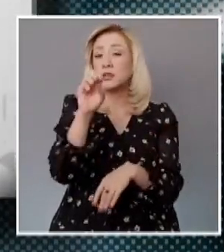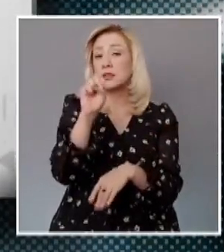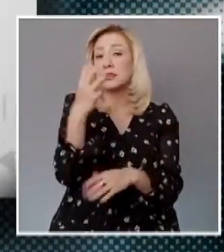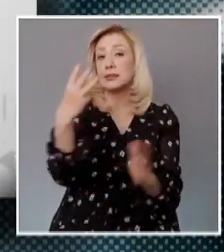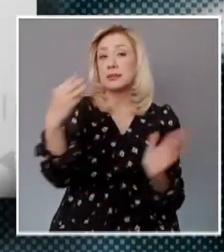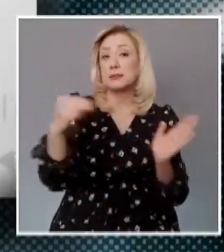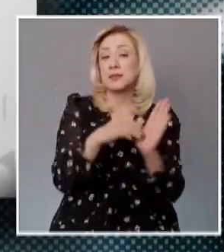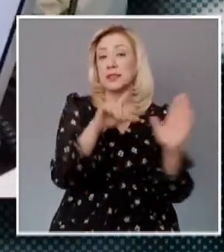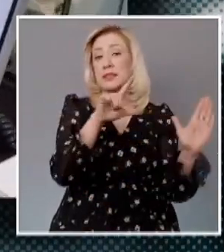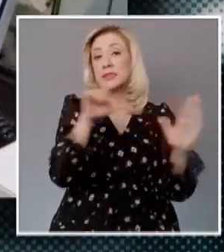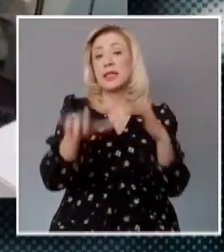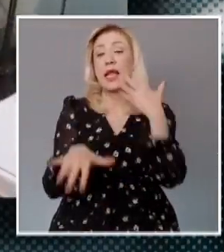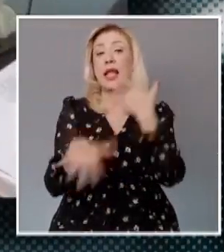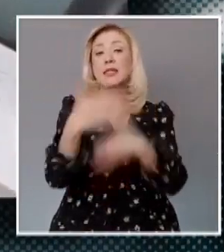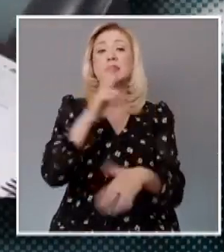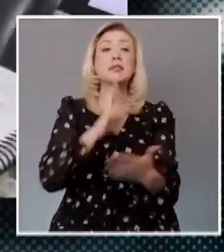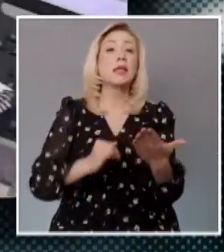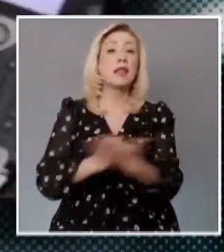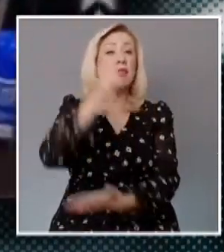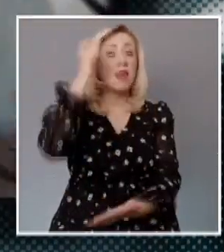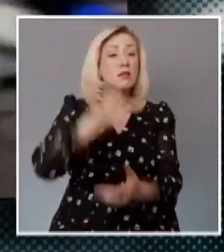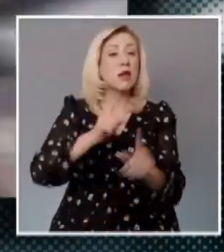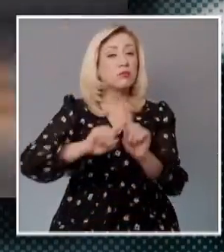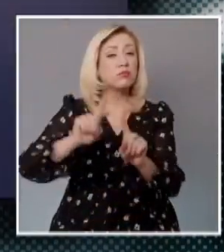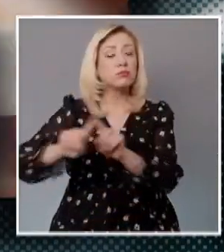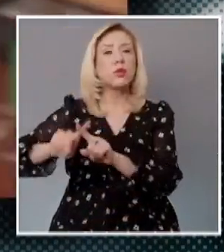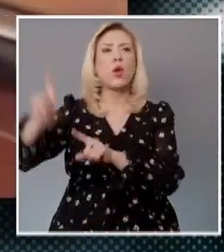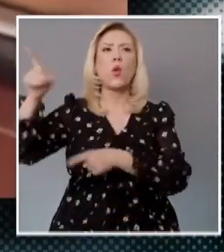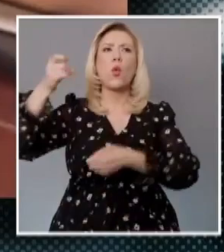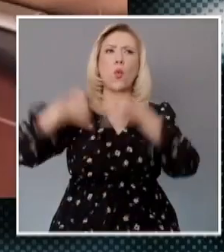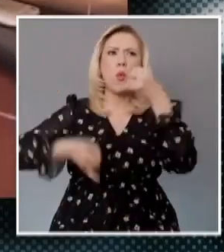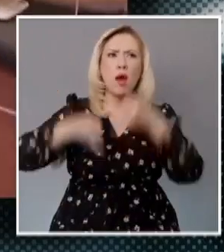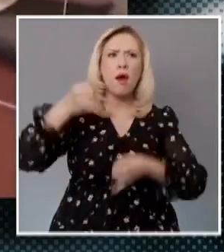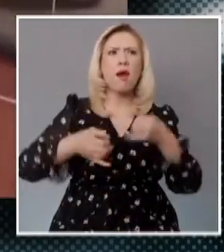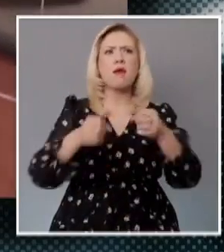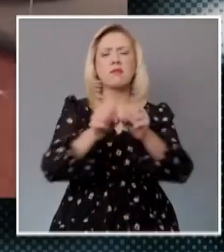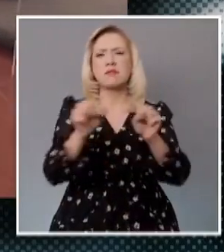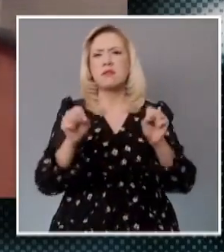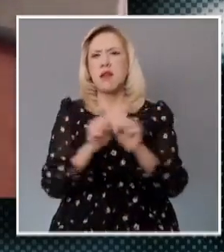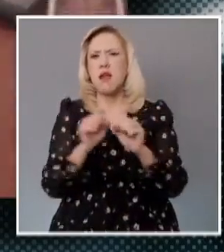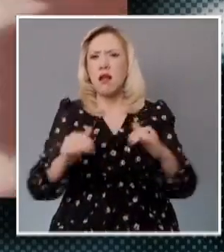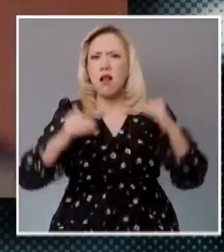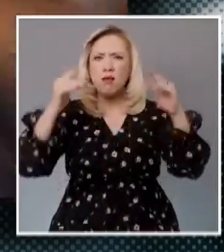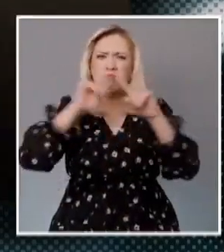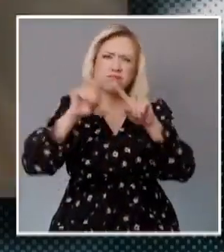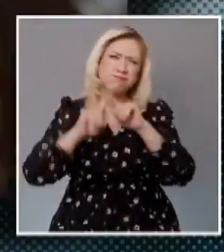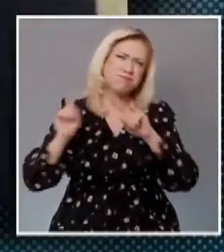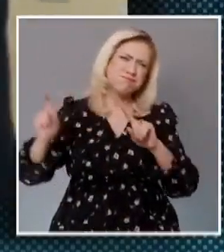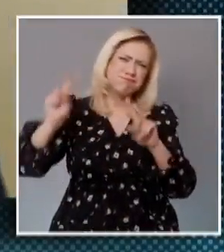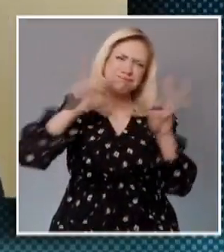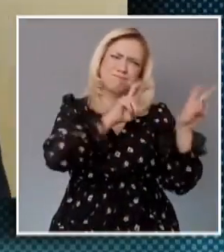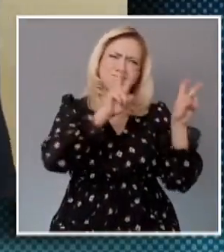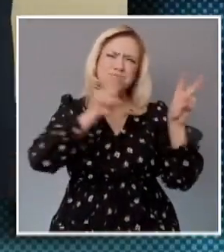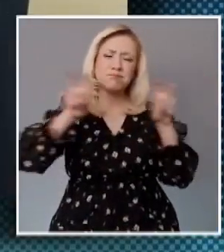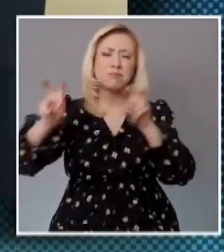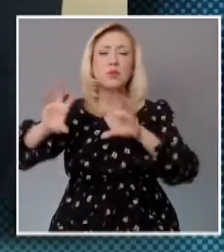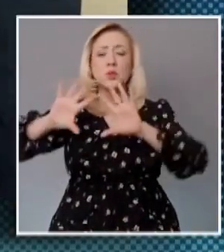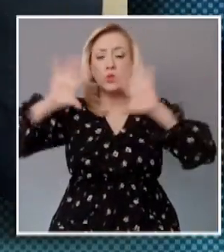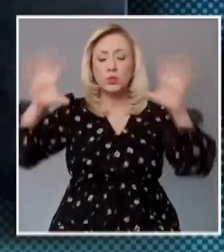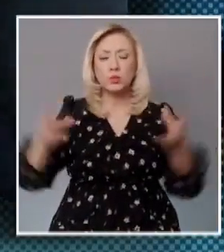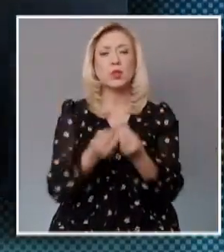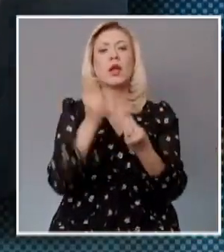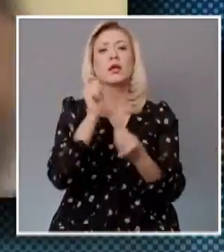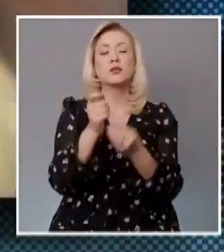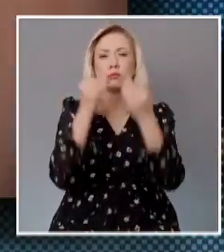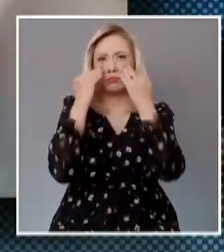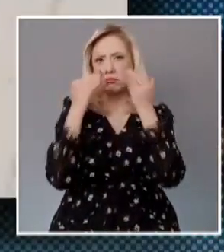263.715 sentencias emitidas por juzgados, salas y tribunales de todas las materias, con total transparencia de sus criterios y